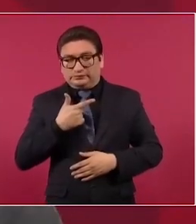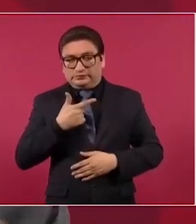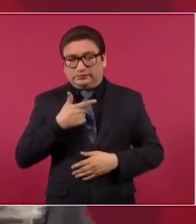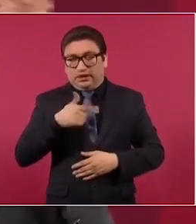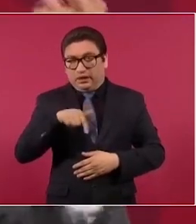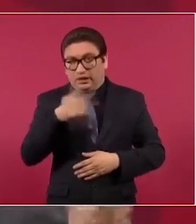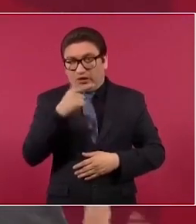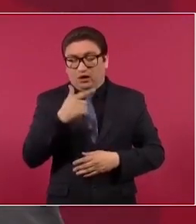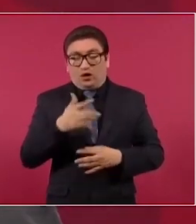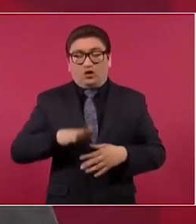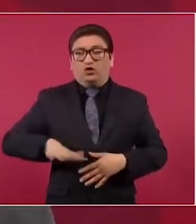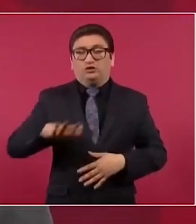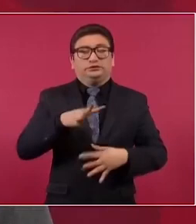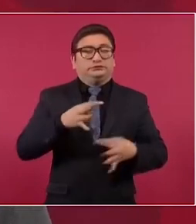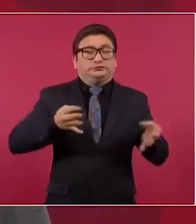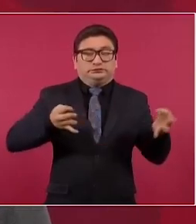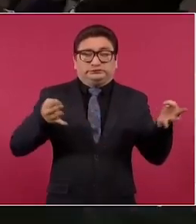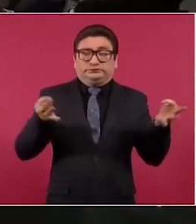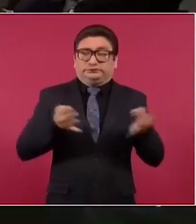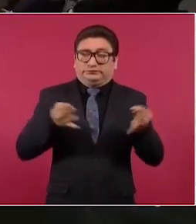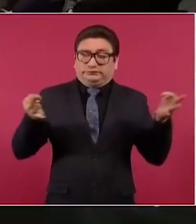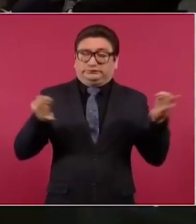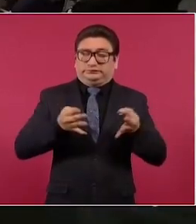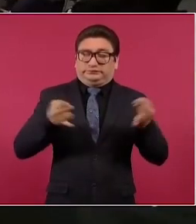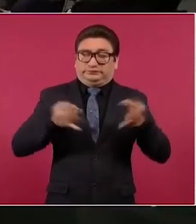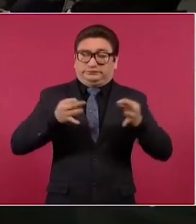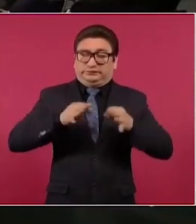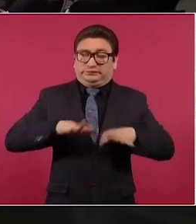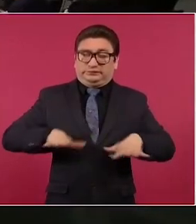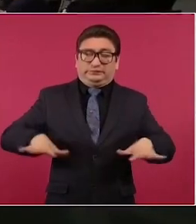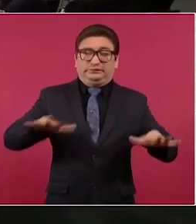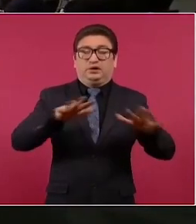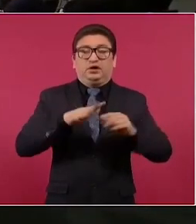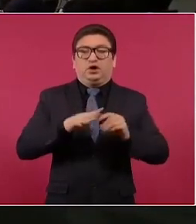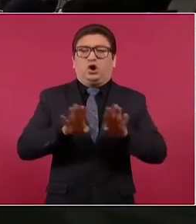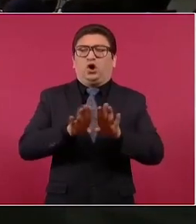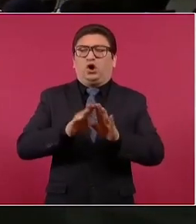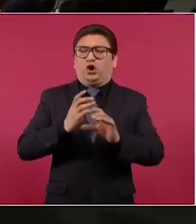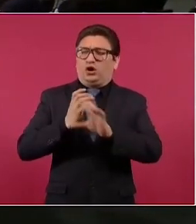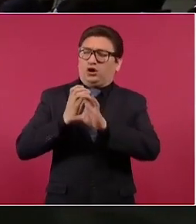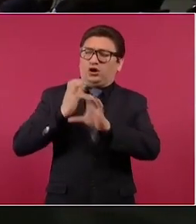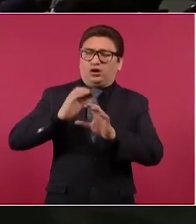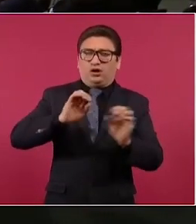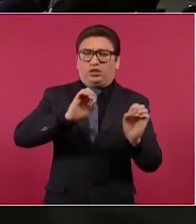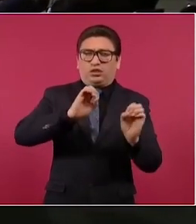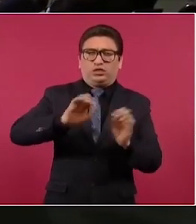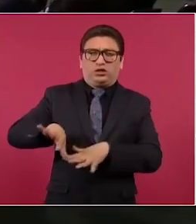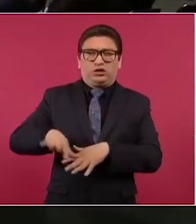con todo el frío que hay, se va a dejar ahí